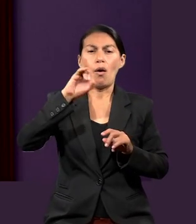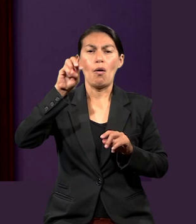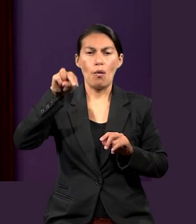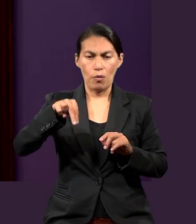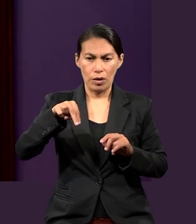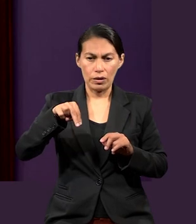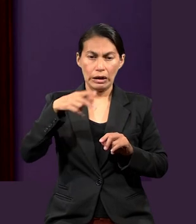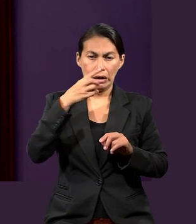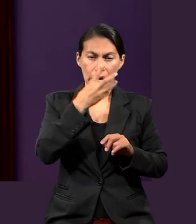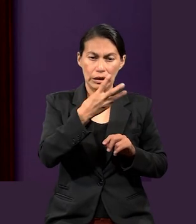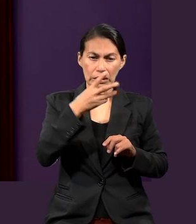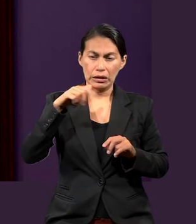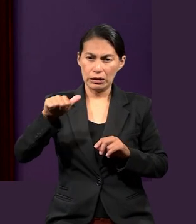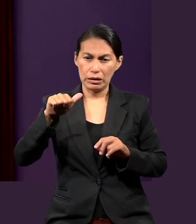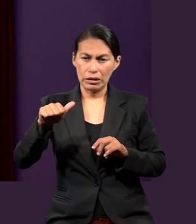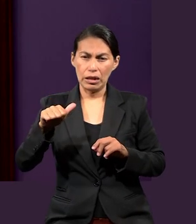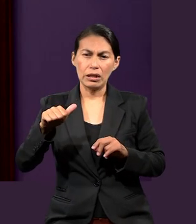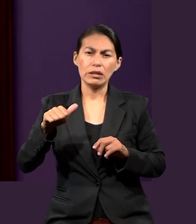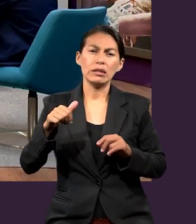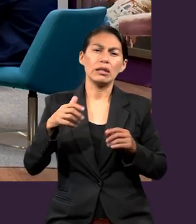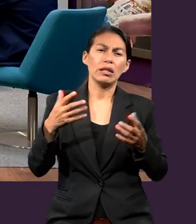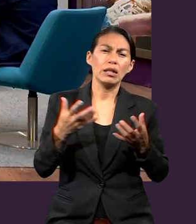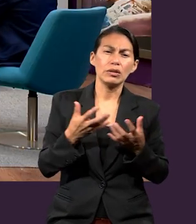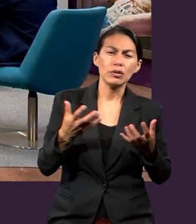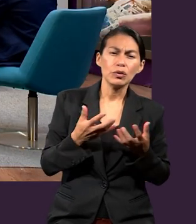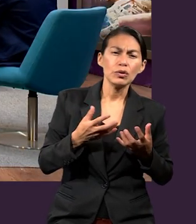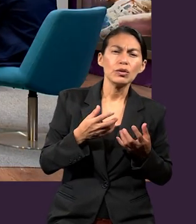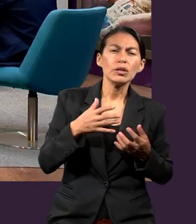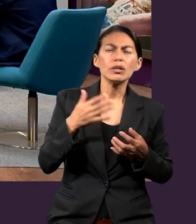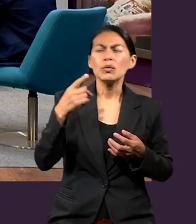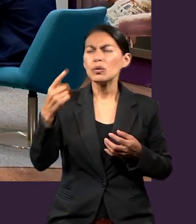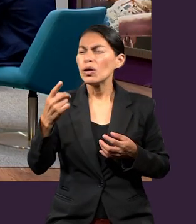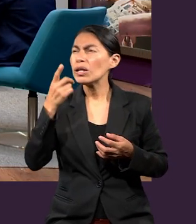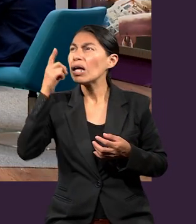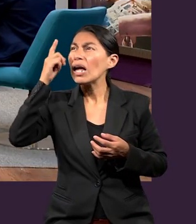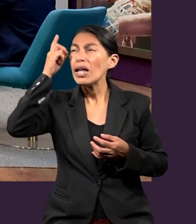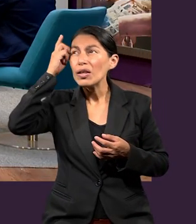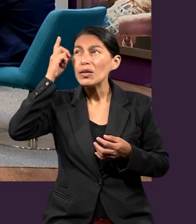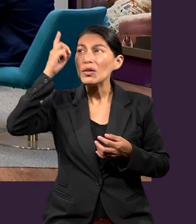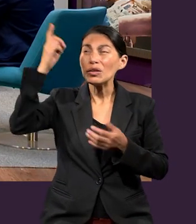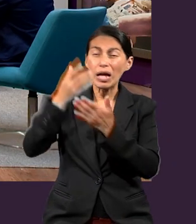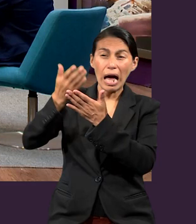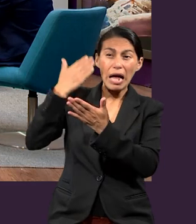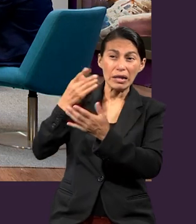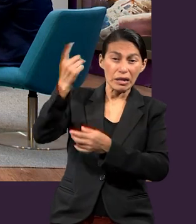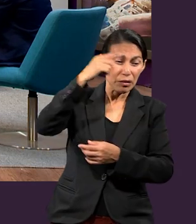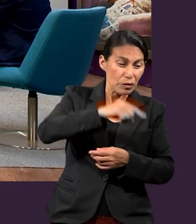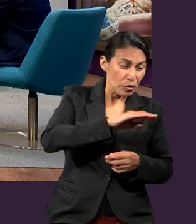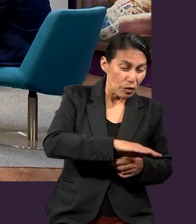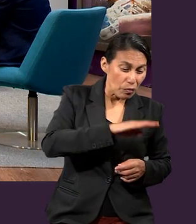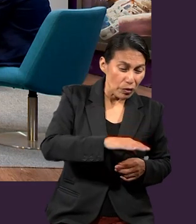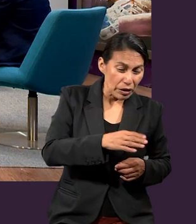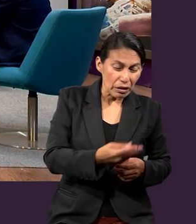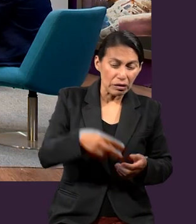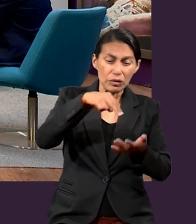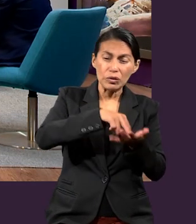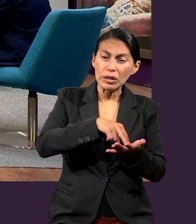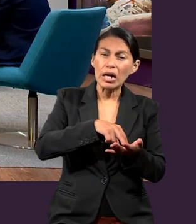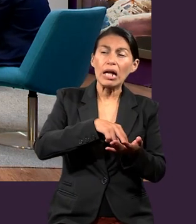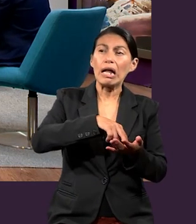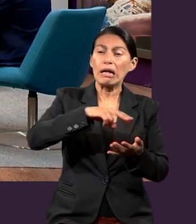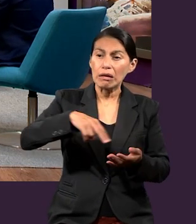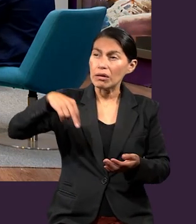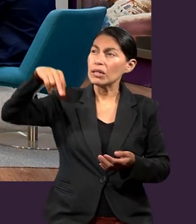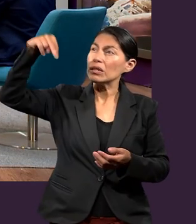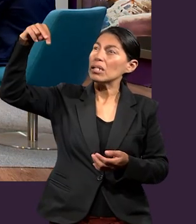lo que Él hace, según Hebreos 8.1, que está intercediendo en el santuario celestial, que es real, que Él está